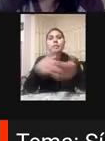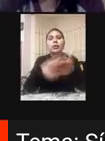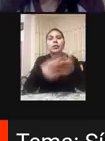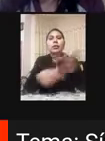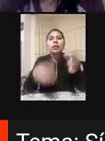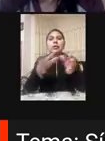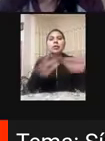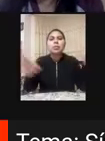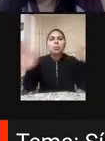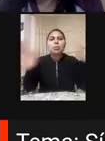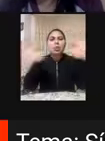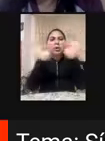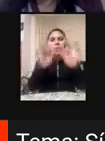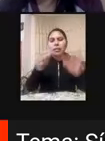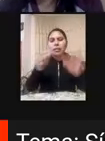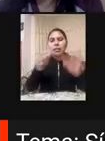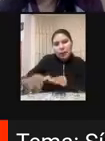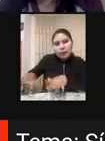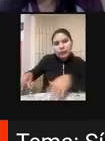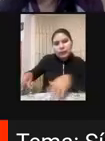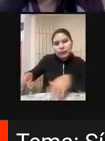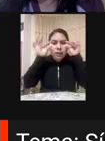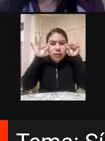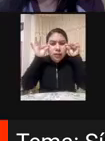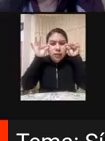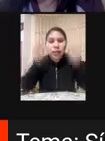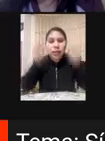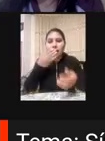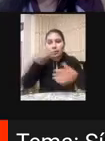para todos los niños también.